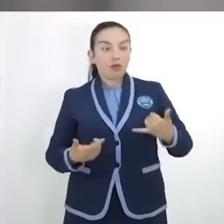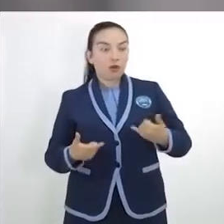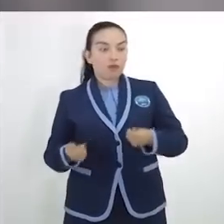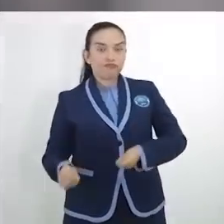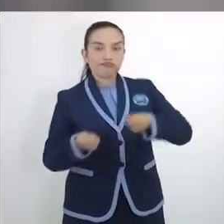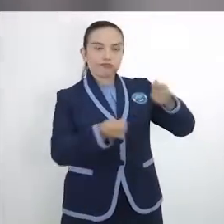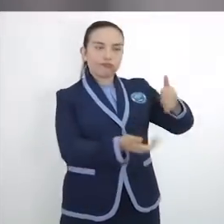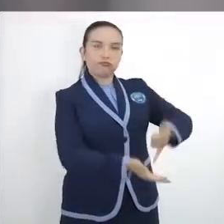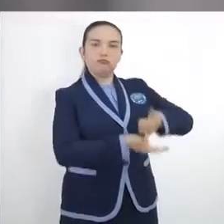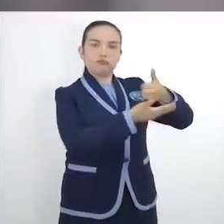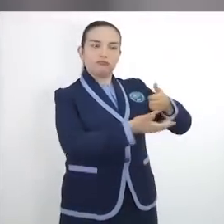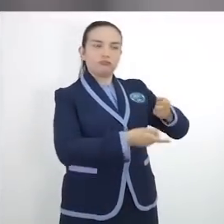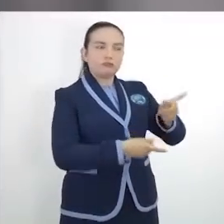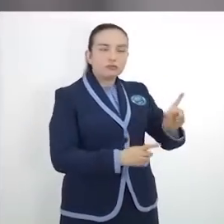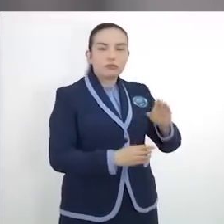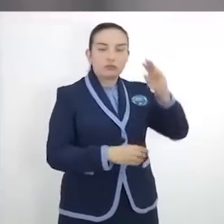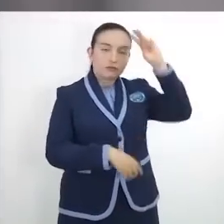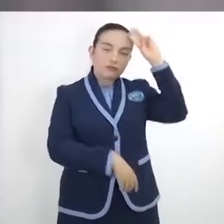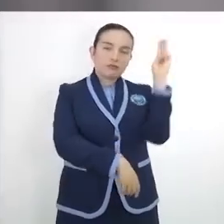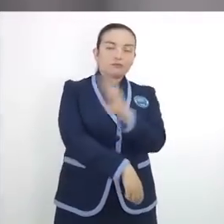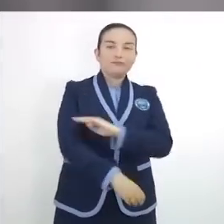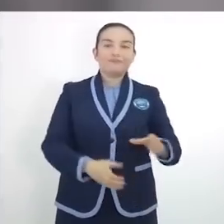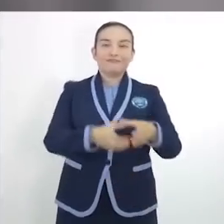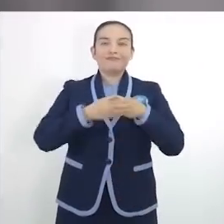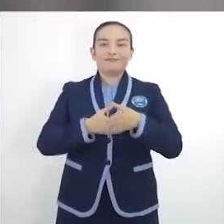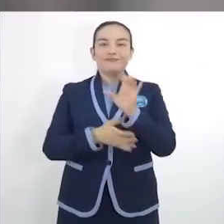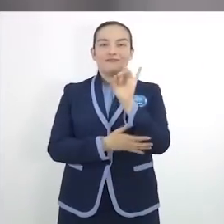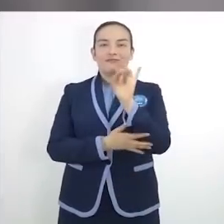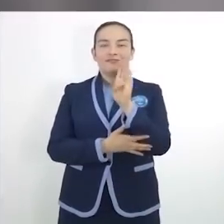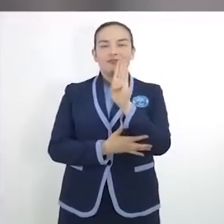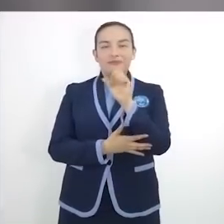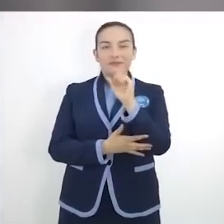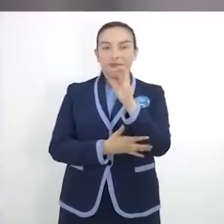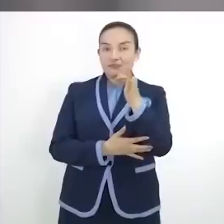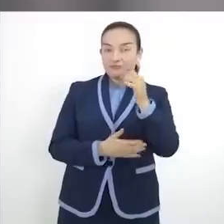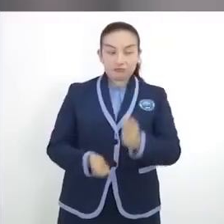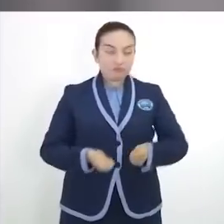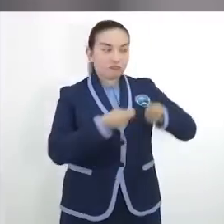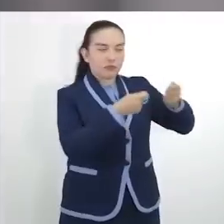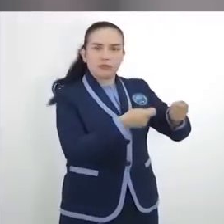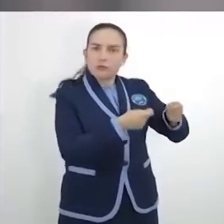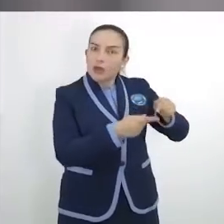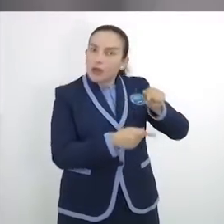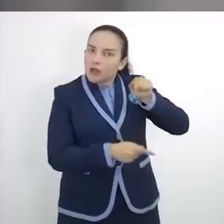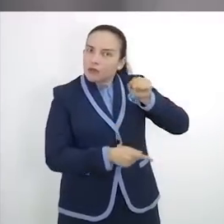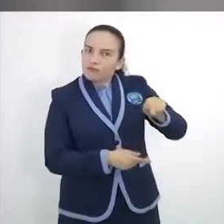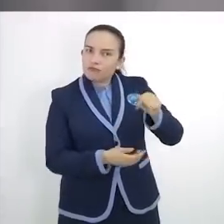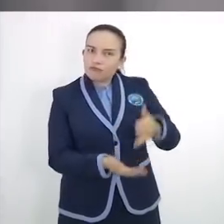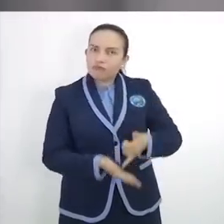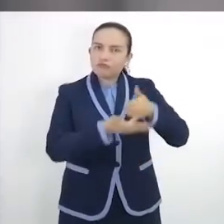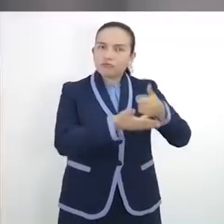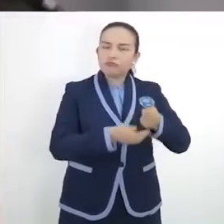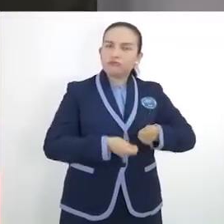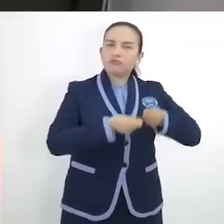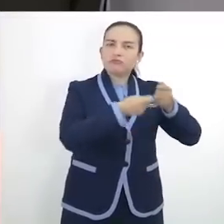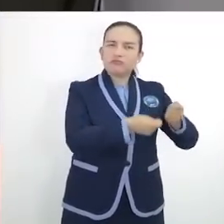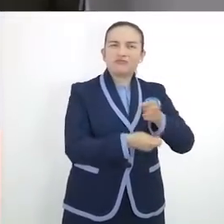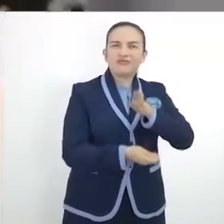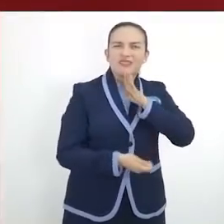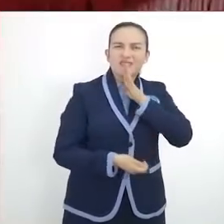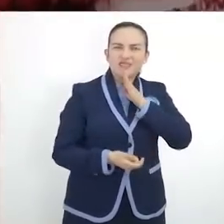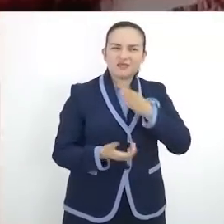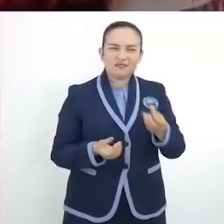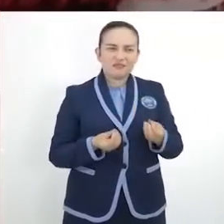Entrega del escudo de armas del Batallón de Policía Militar número 15, Bacatá. El escudo de armas del Batallón